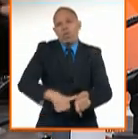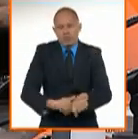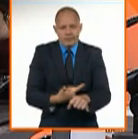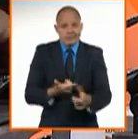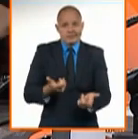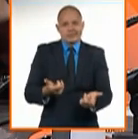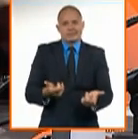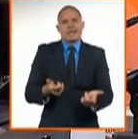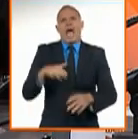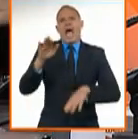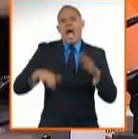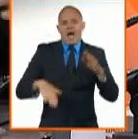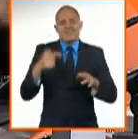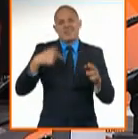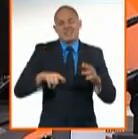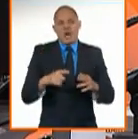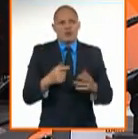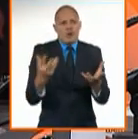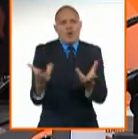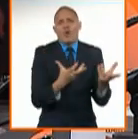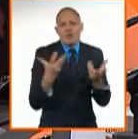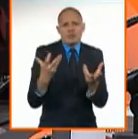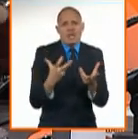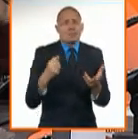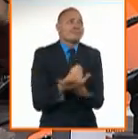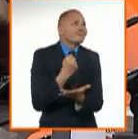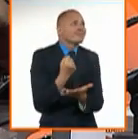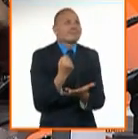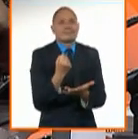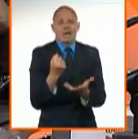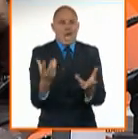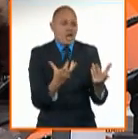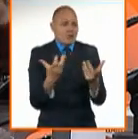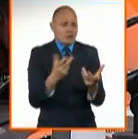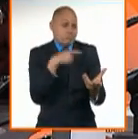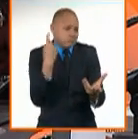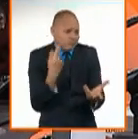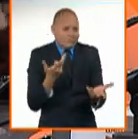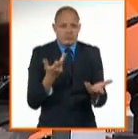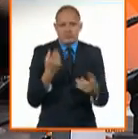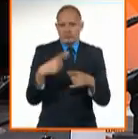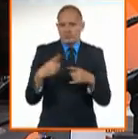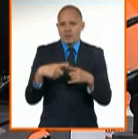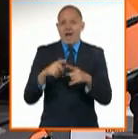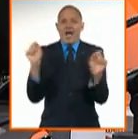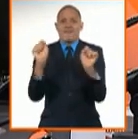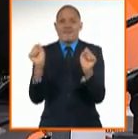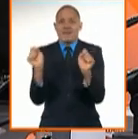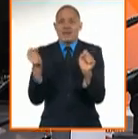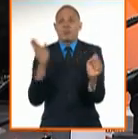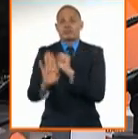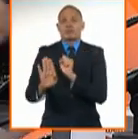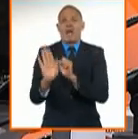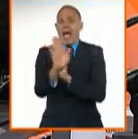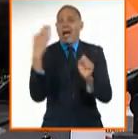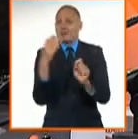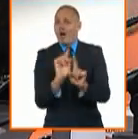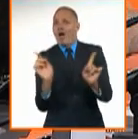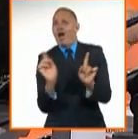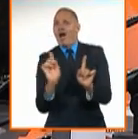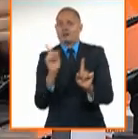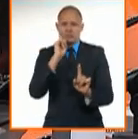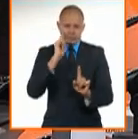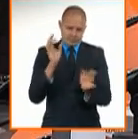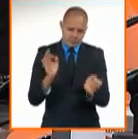la dinámica de las familias problemas en temas alimentarios situaciones también con las comunicaciones sin impacta la electricidad impacta en